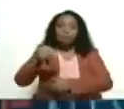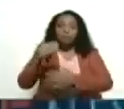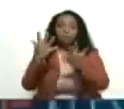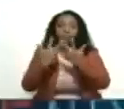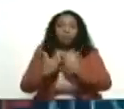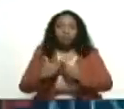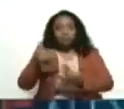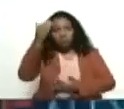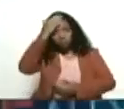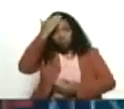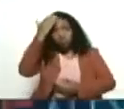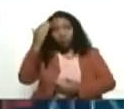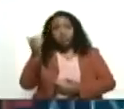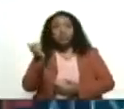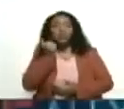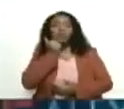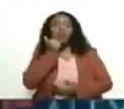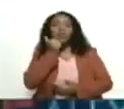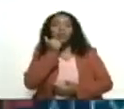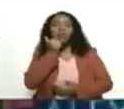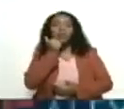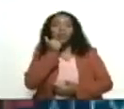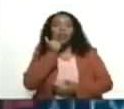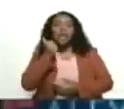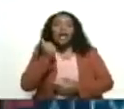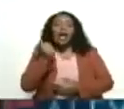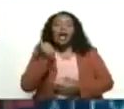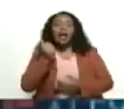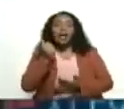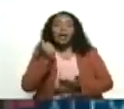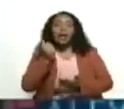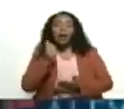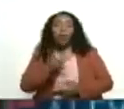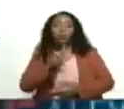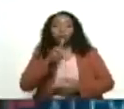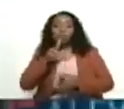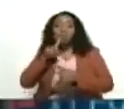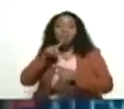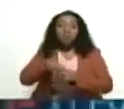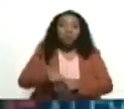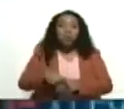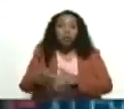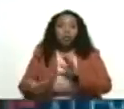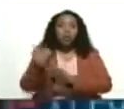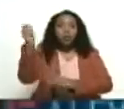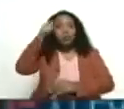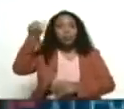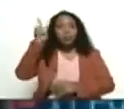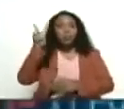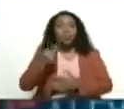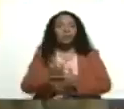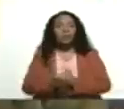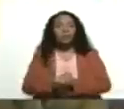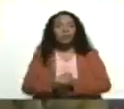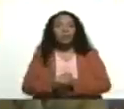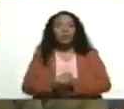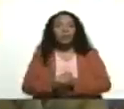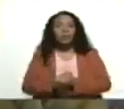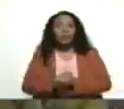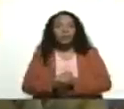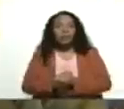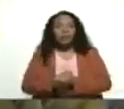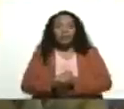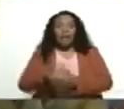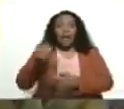son criminales y cometieron crímenes de lesa humanidad en contra del pueblo de Venezuela. Y que Alex